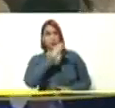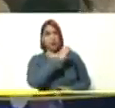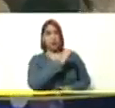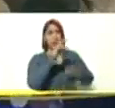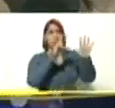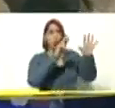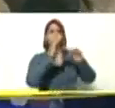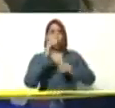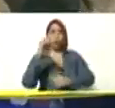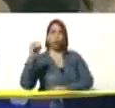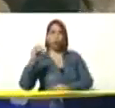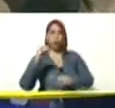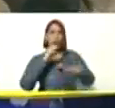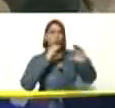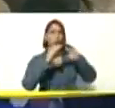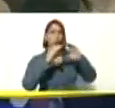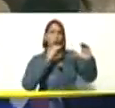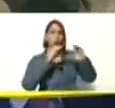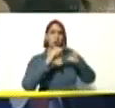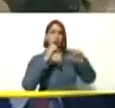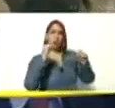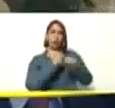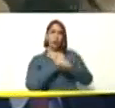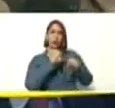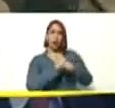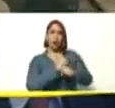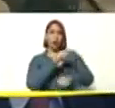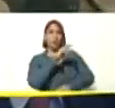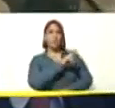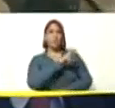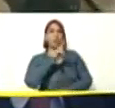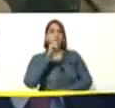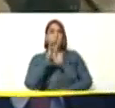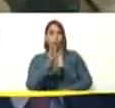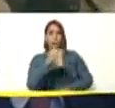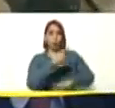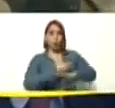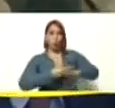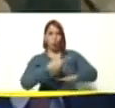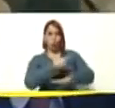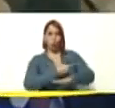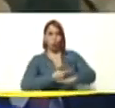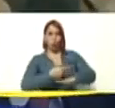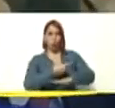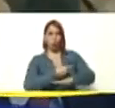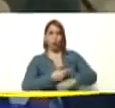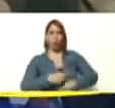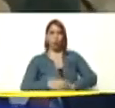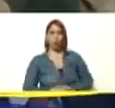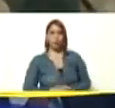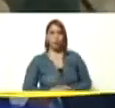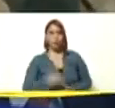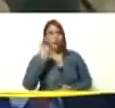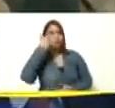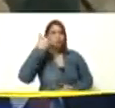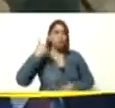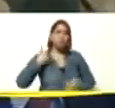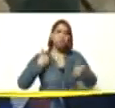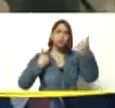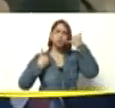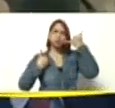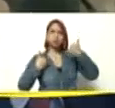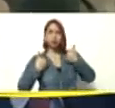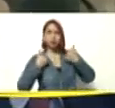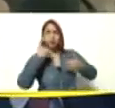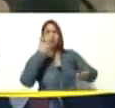0800... comunicación, trabajo de un 24/7, que estén las 24 horas recibiendo las propuestas